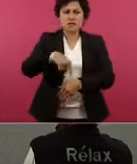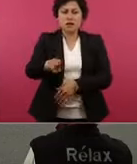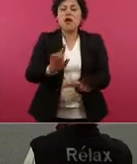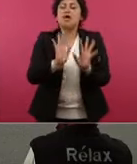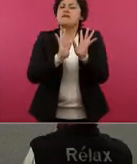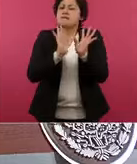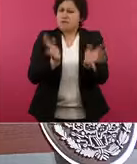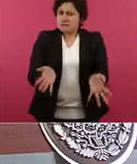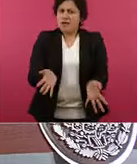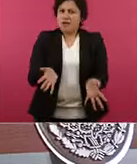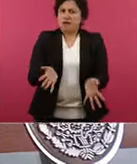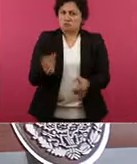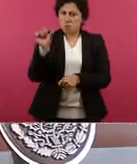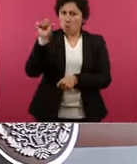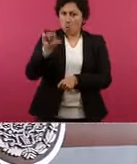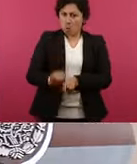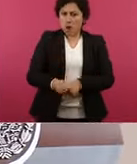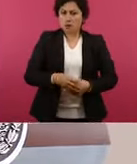Sí, hoy.